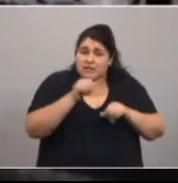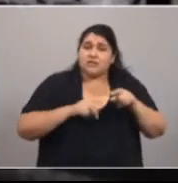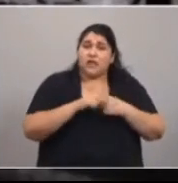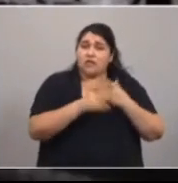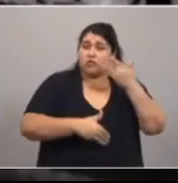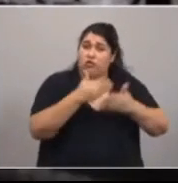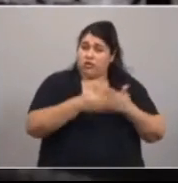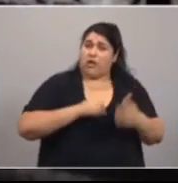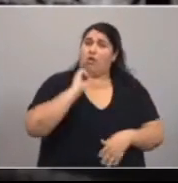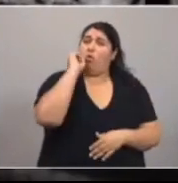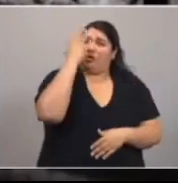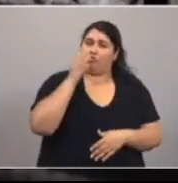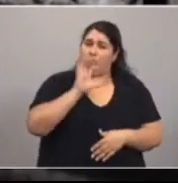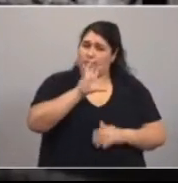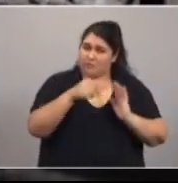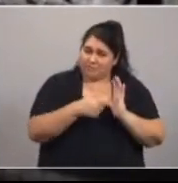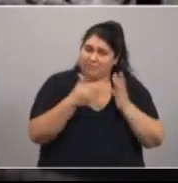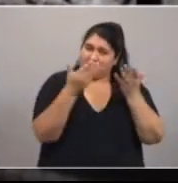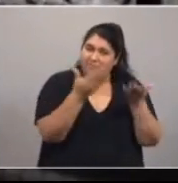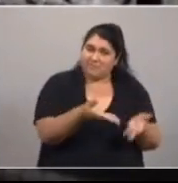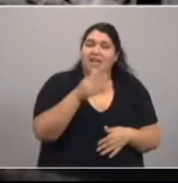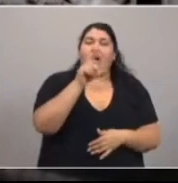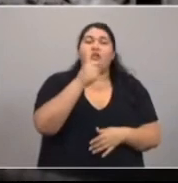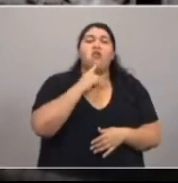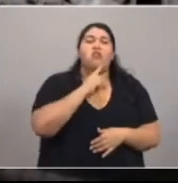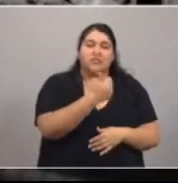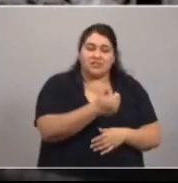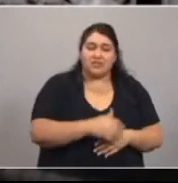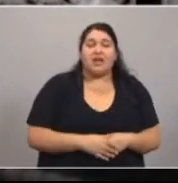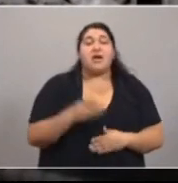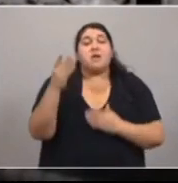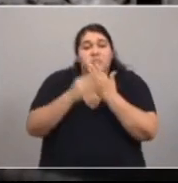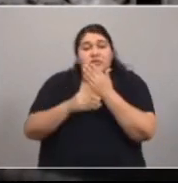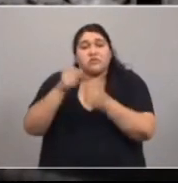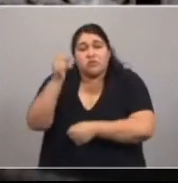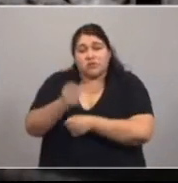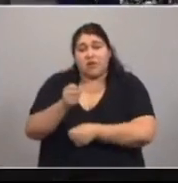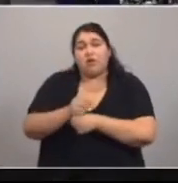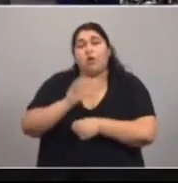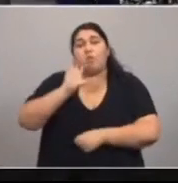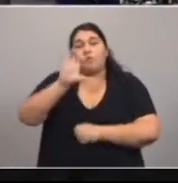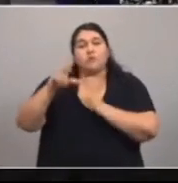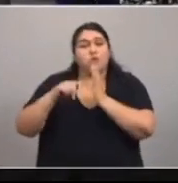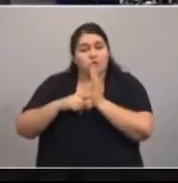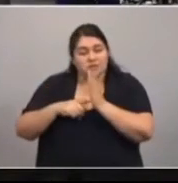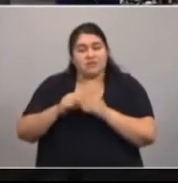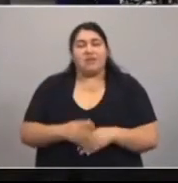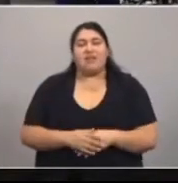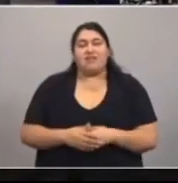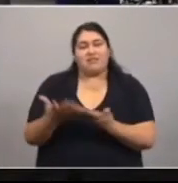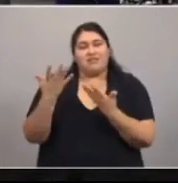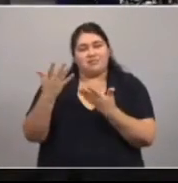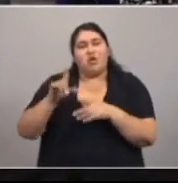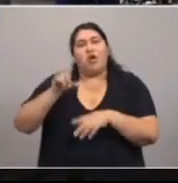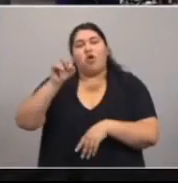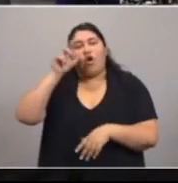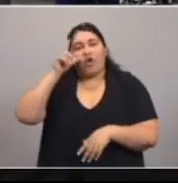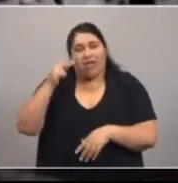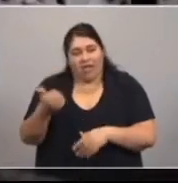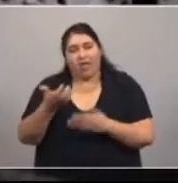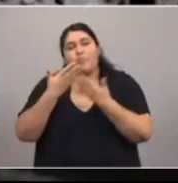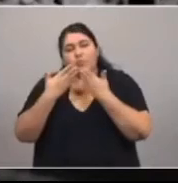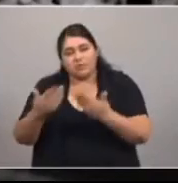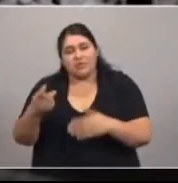Augusto Costa. Señor Ministro de Trabajo de la Provincia de Buenos Aires, compañero y amigo Walter Correa, muchas gracias también por tu presencia. A Juan Cuatromo,